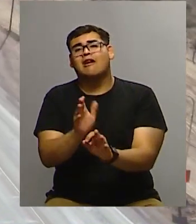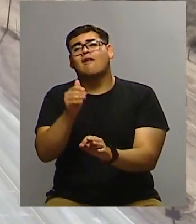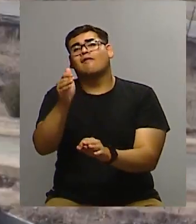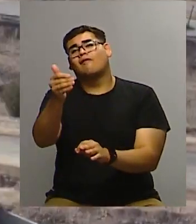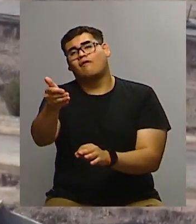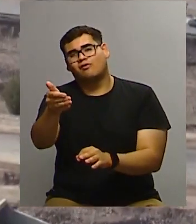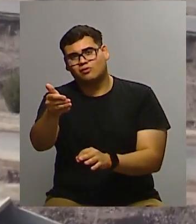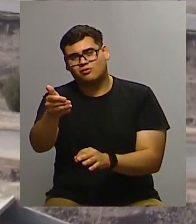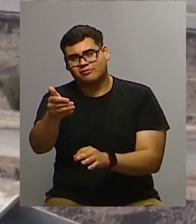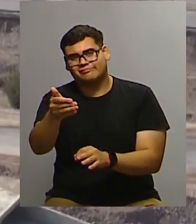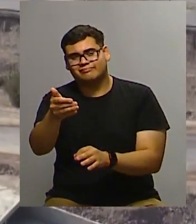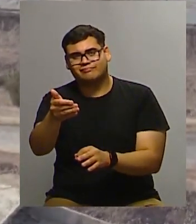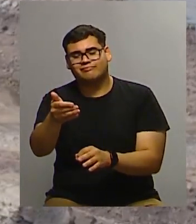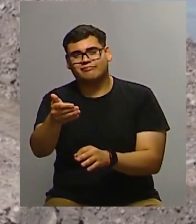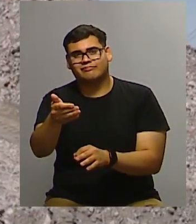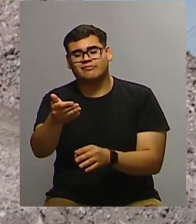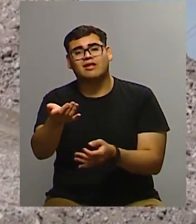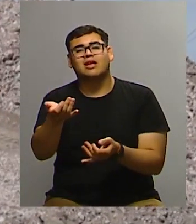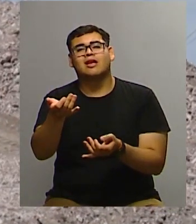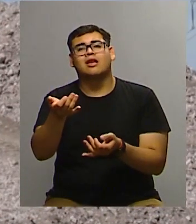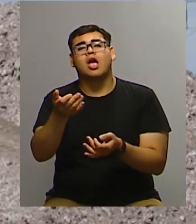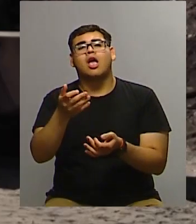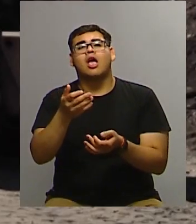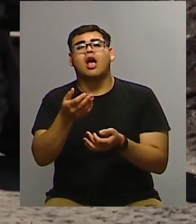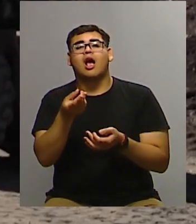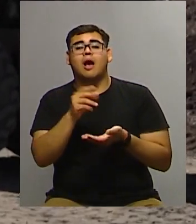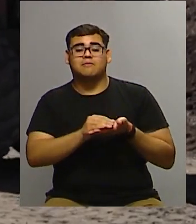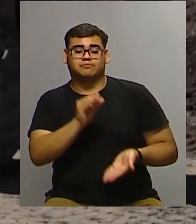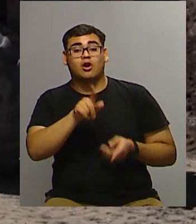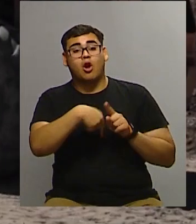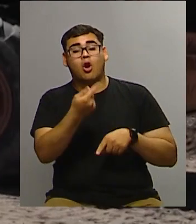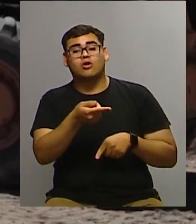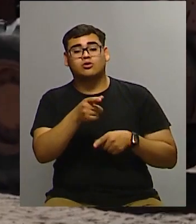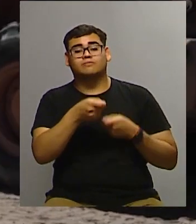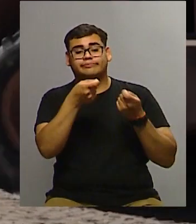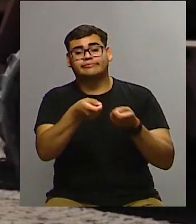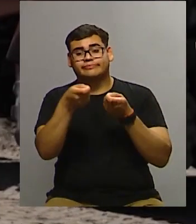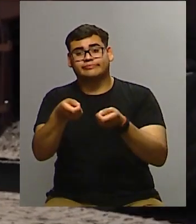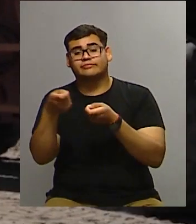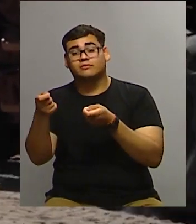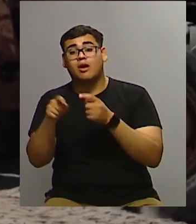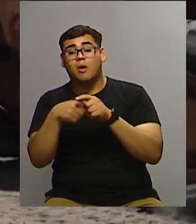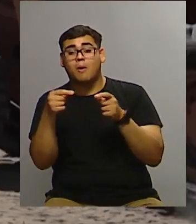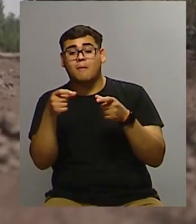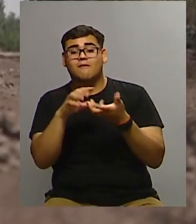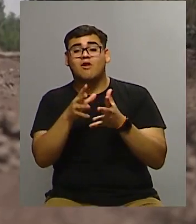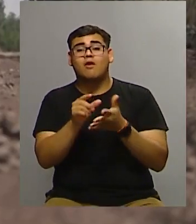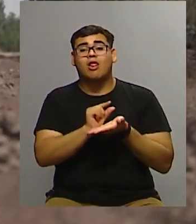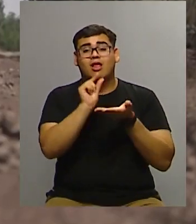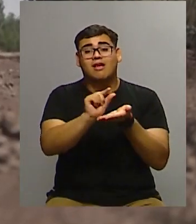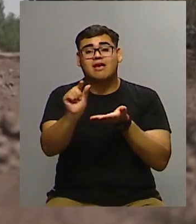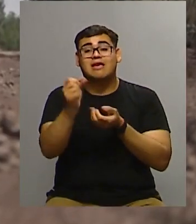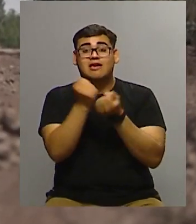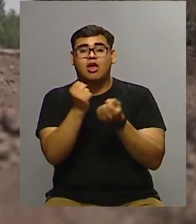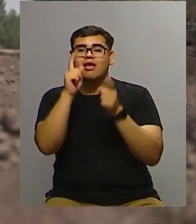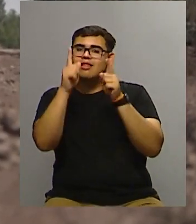tener más fondos para otros destinos. El tema es que cuando vos achicás, también la economía se